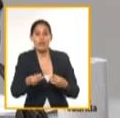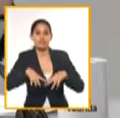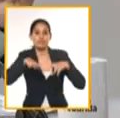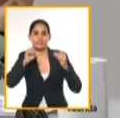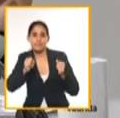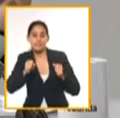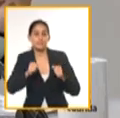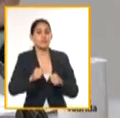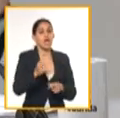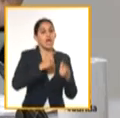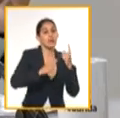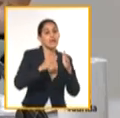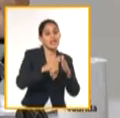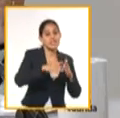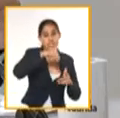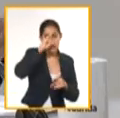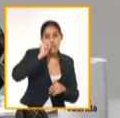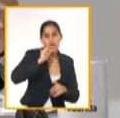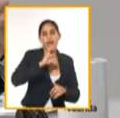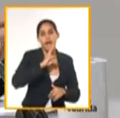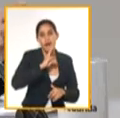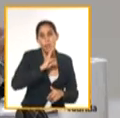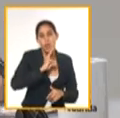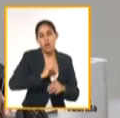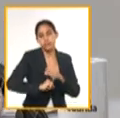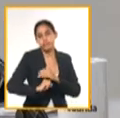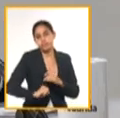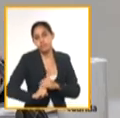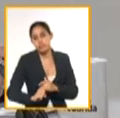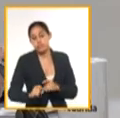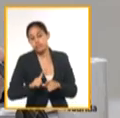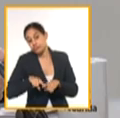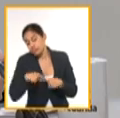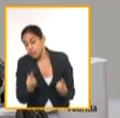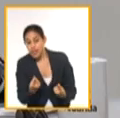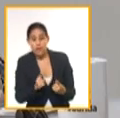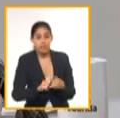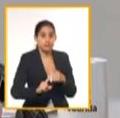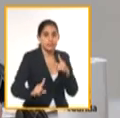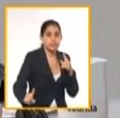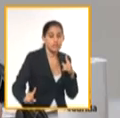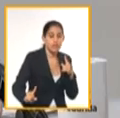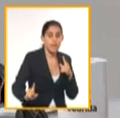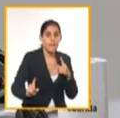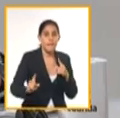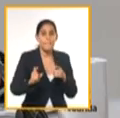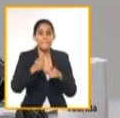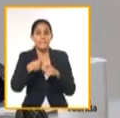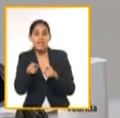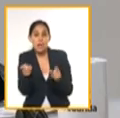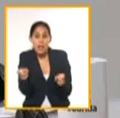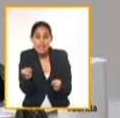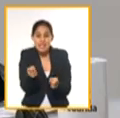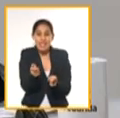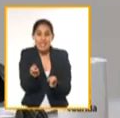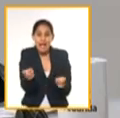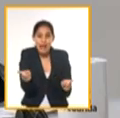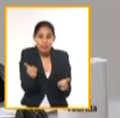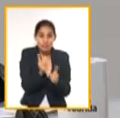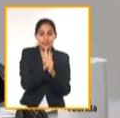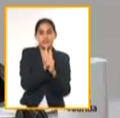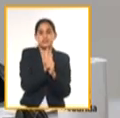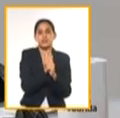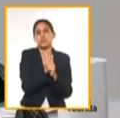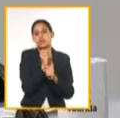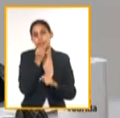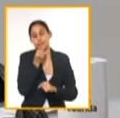agua, porque entonces sí la hay en la fuente de abasto, por la distancia que están en diferentes territorios fuera de la... Y eso son cosas que es bueno que la población